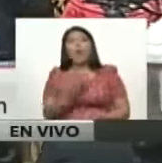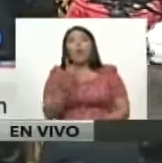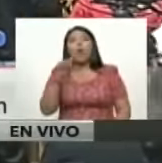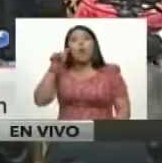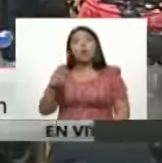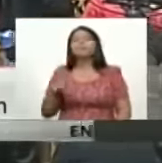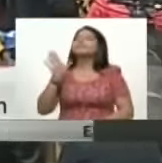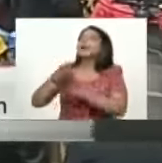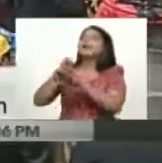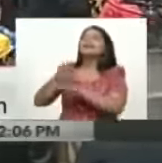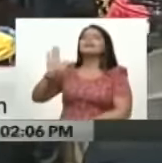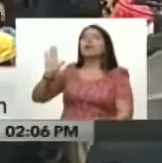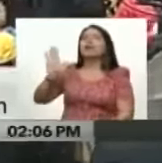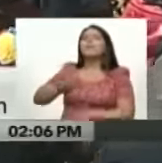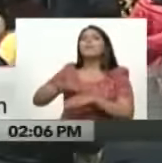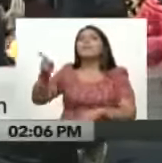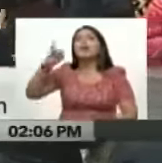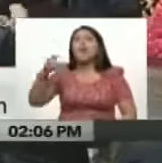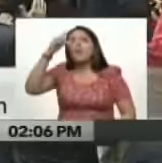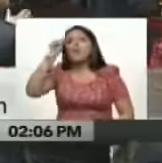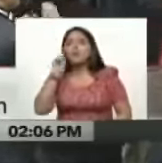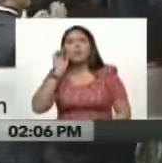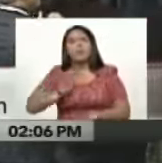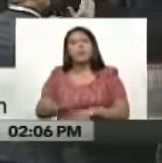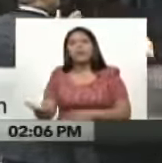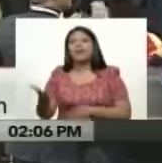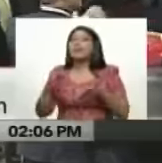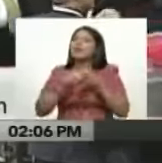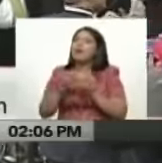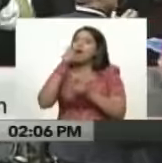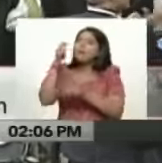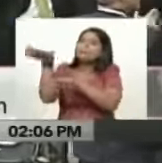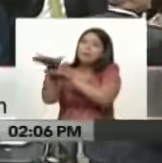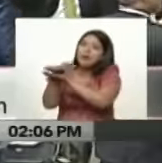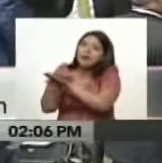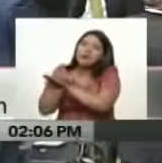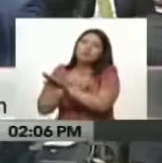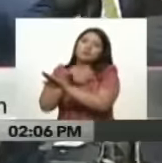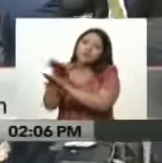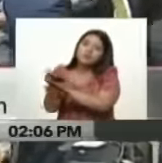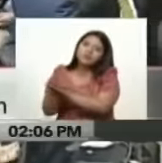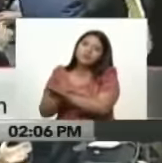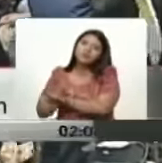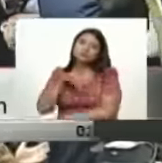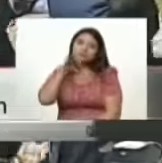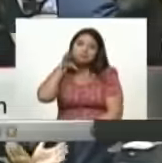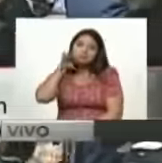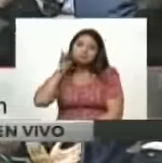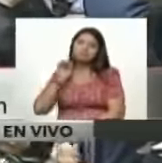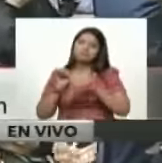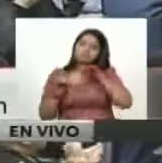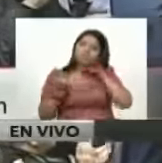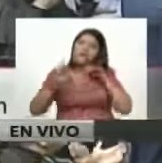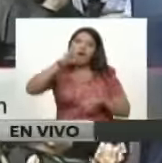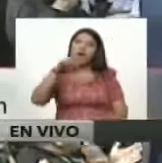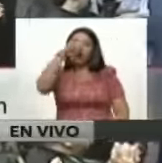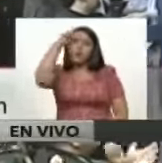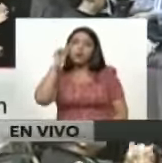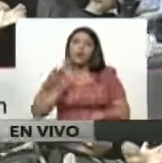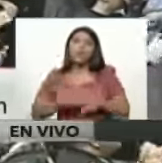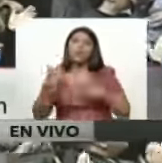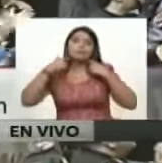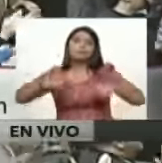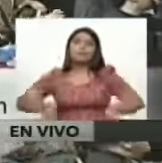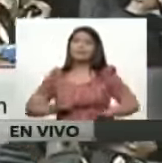¿Tú sabes por qué le dan el derecho de palabra a Julio Borges? Para complacerle. Es un premio de consolación, una consolación. Una especie de consolación a Julio Borges porque fue derrotado. Le dan el